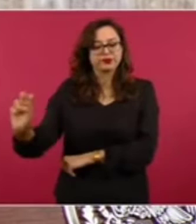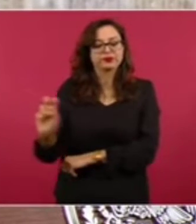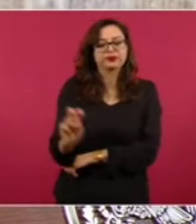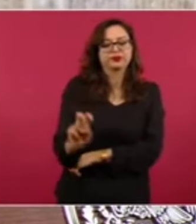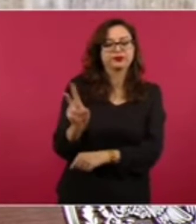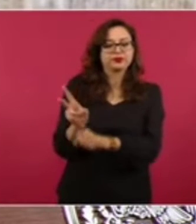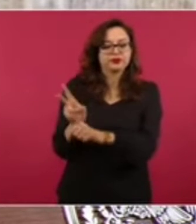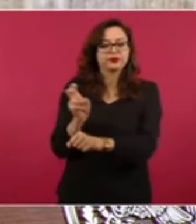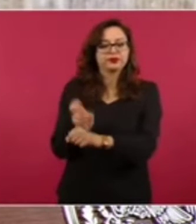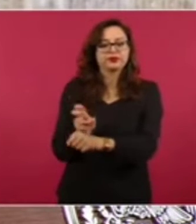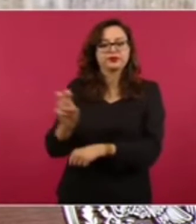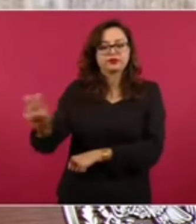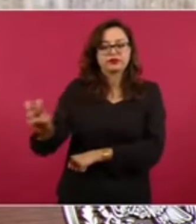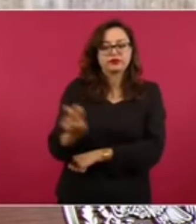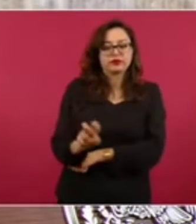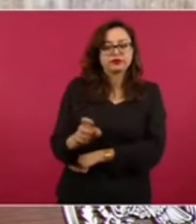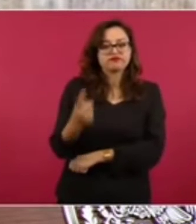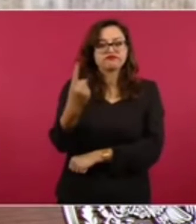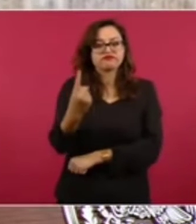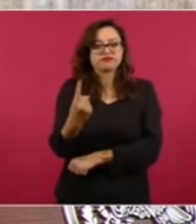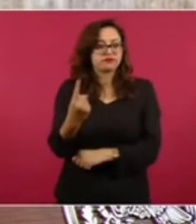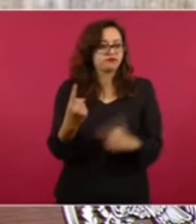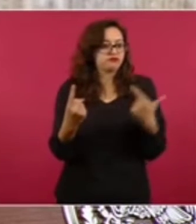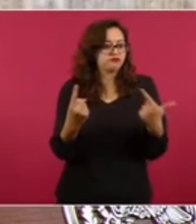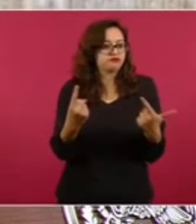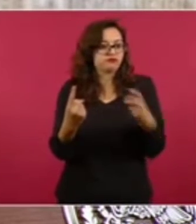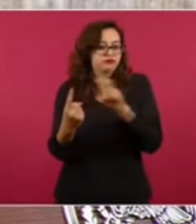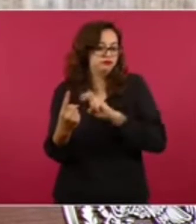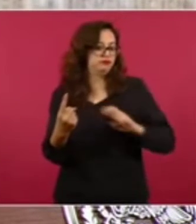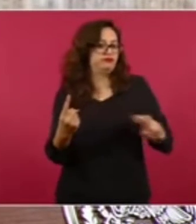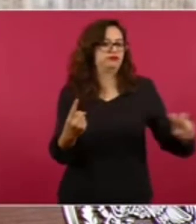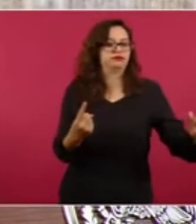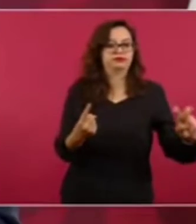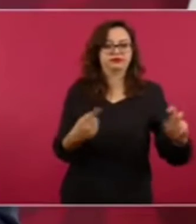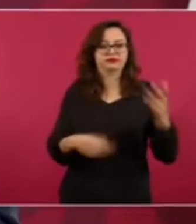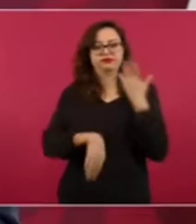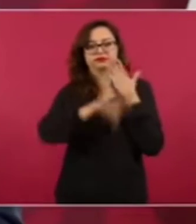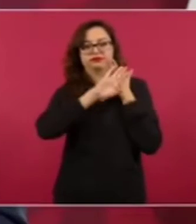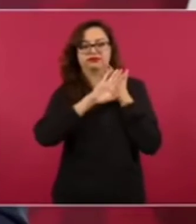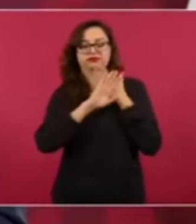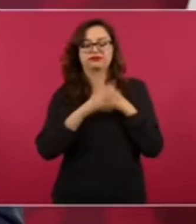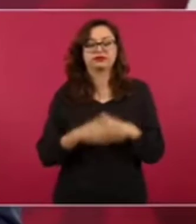Han llegado a plantearme, ¿no? ¿Y a quién recomiendan? No, yo no recomiendo a Nancy.